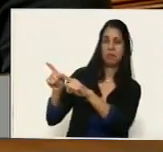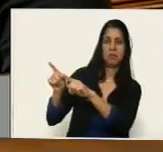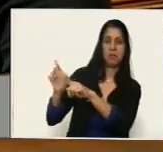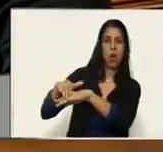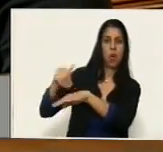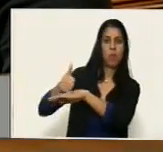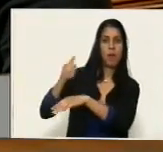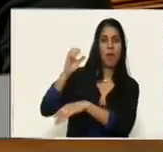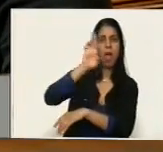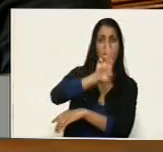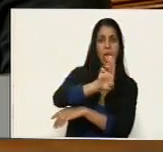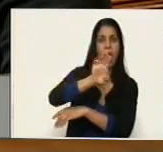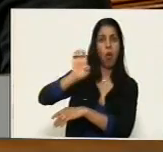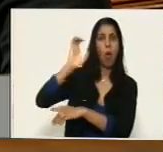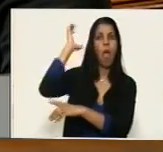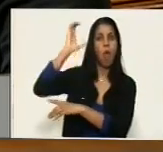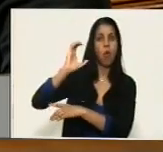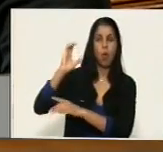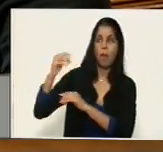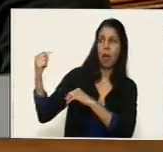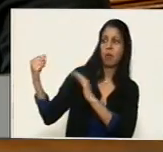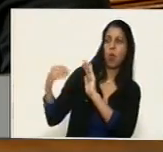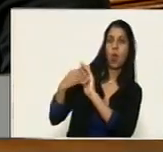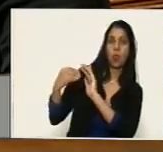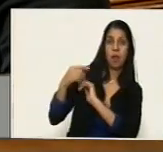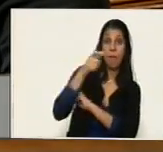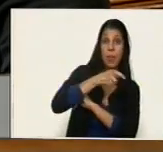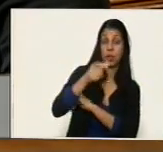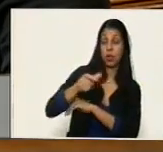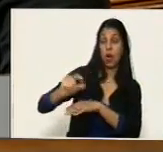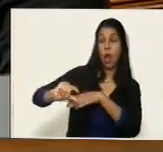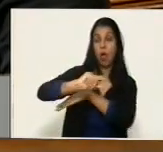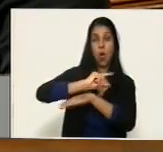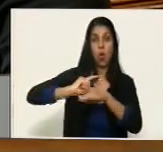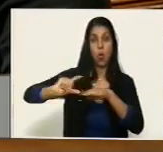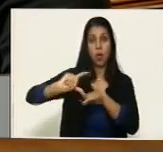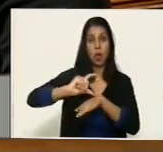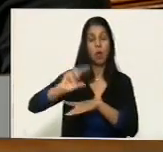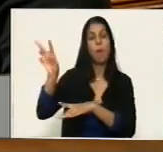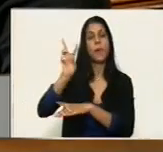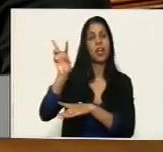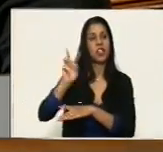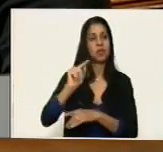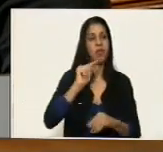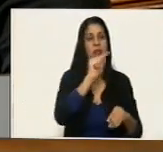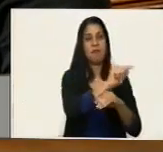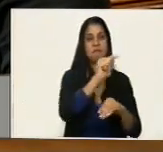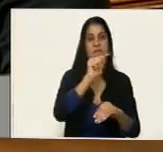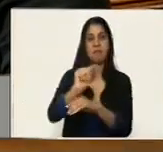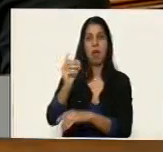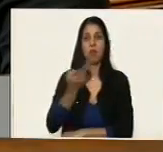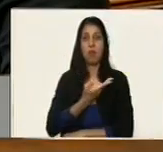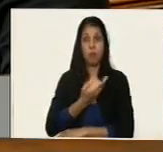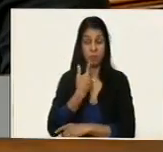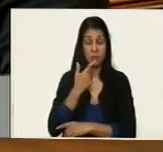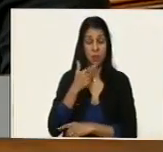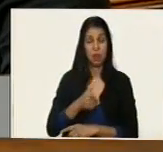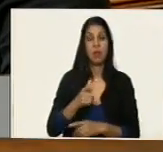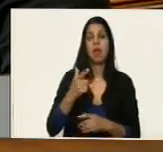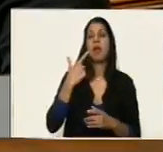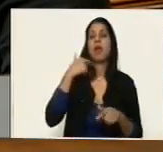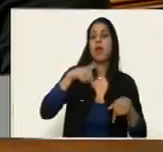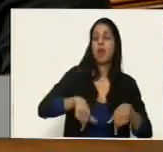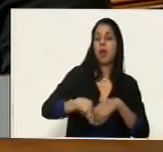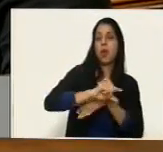la Unión Europea a funcionarias y funcionarios del gobierno democrático y